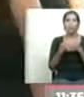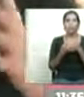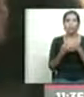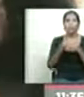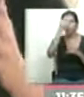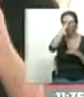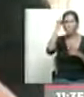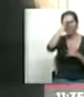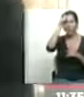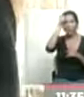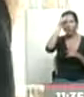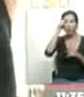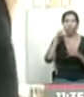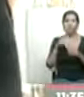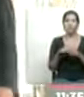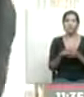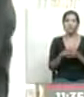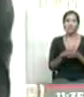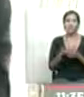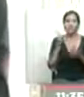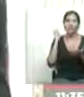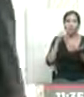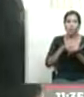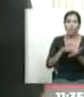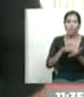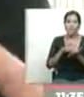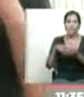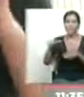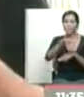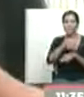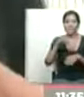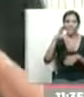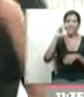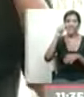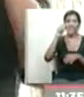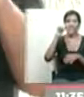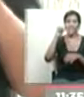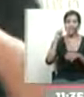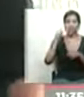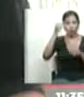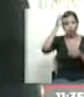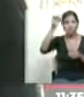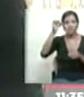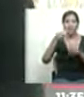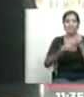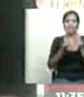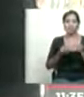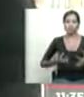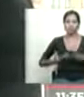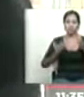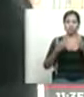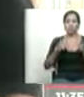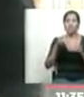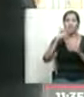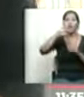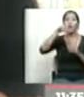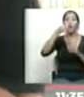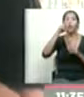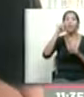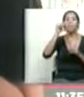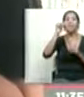de resurrección, estábamos en la Plaza Catia con los concejales haciendo la quema de Judas. Yo lo acompañé.